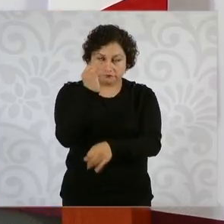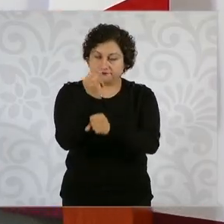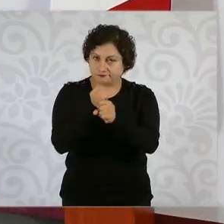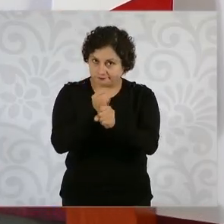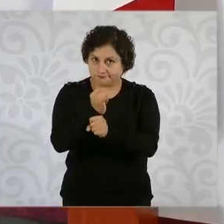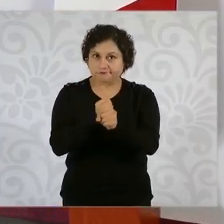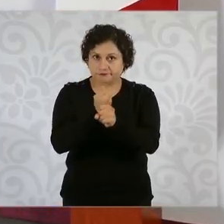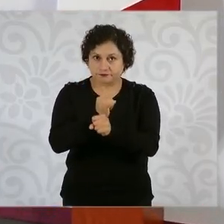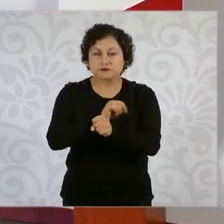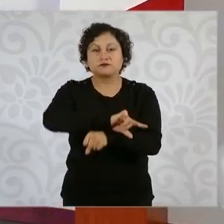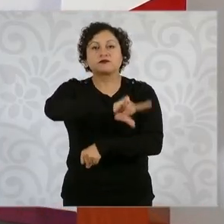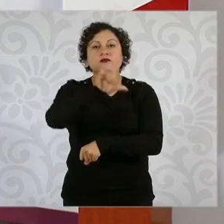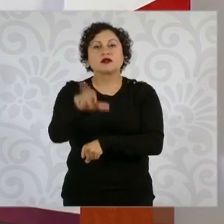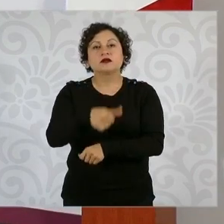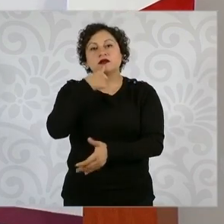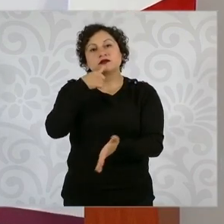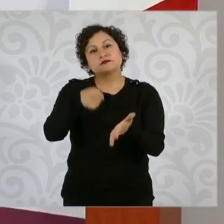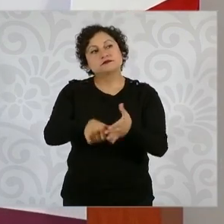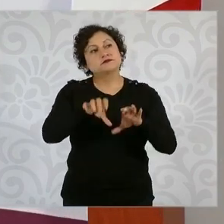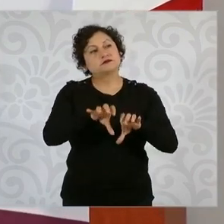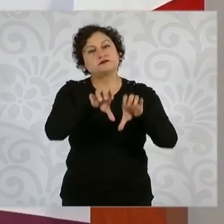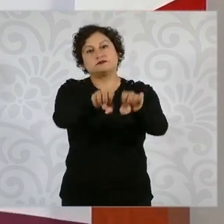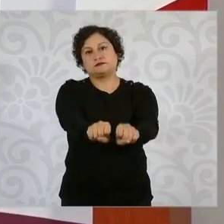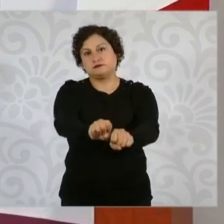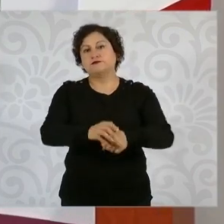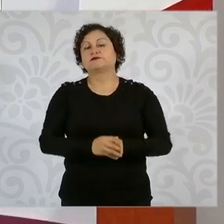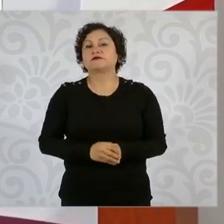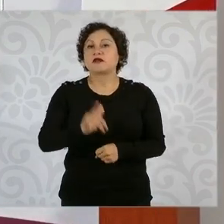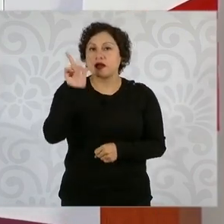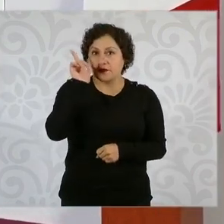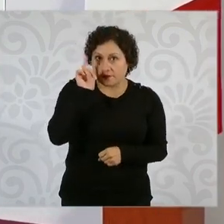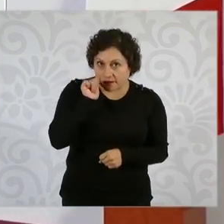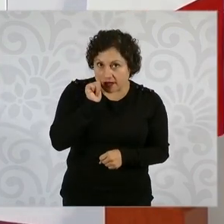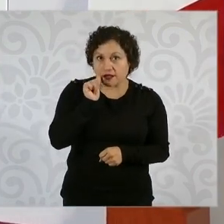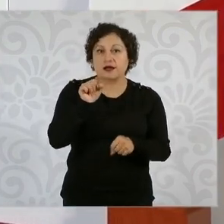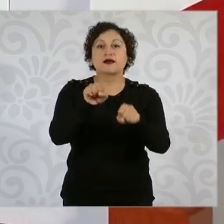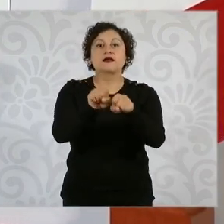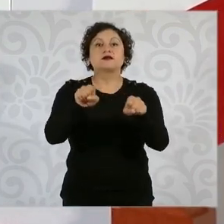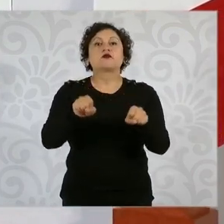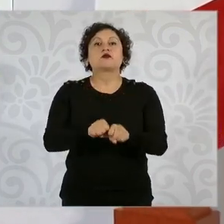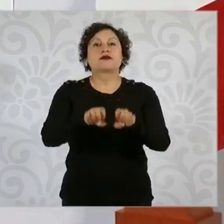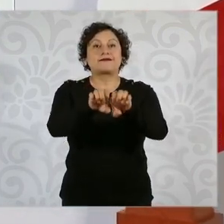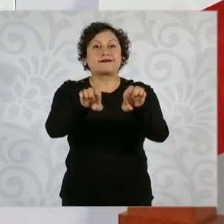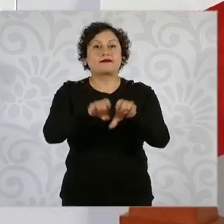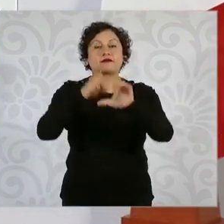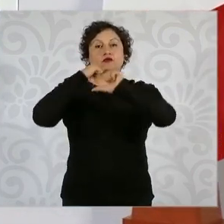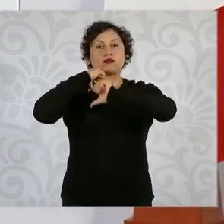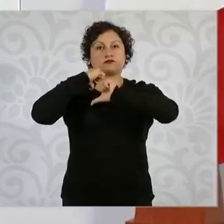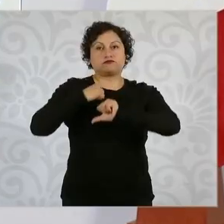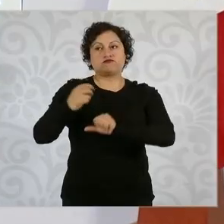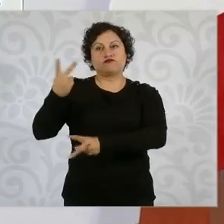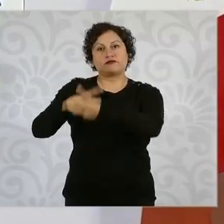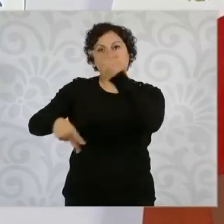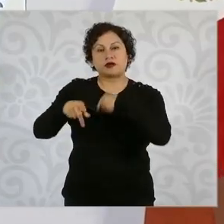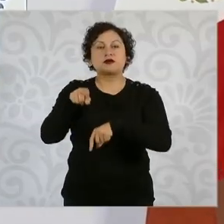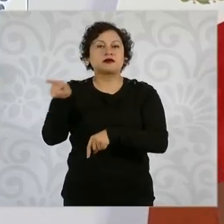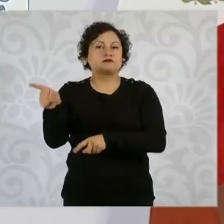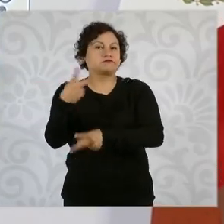las detenciones correspondientes. Mañana viene el Gabinete de Seguridad y podrán explicarles con más detalle.